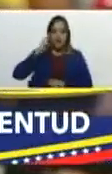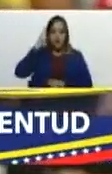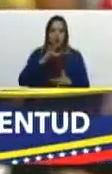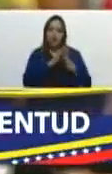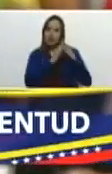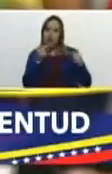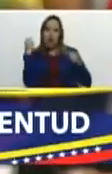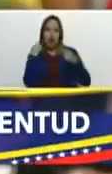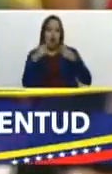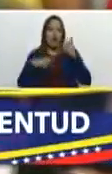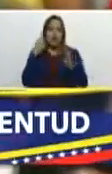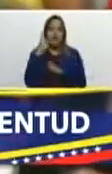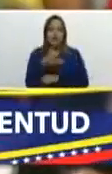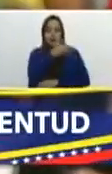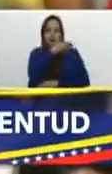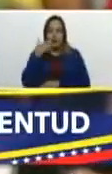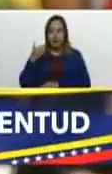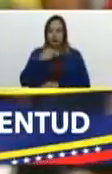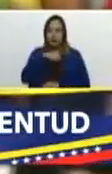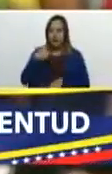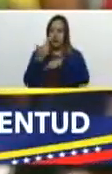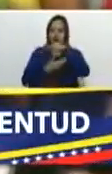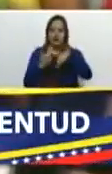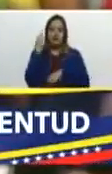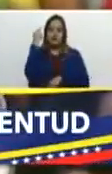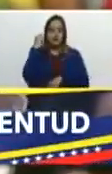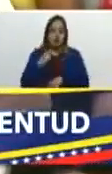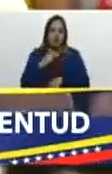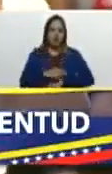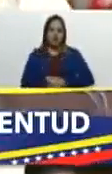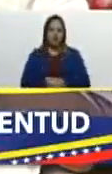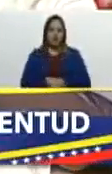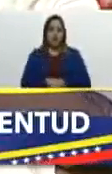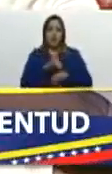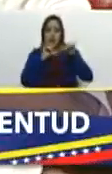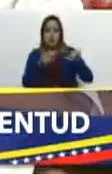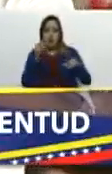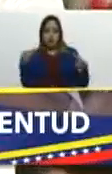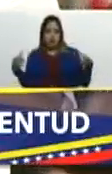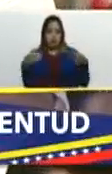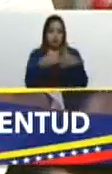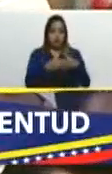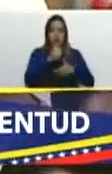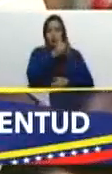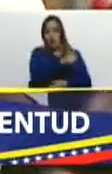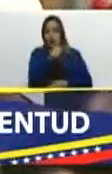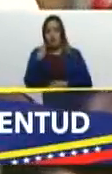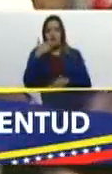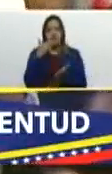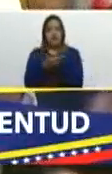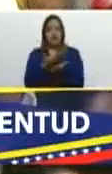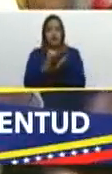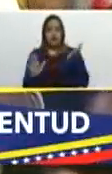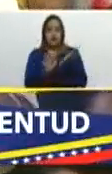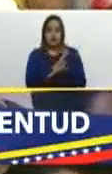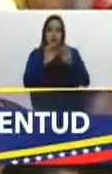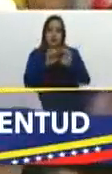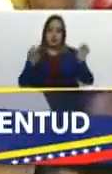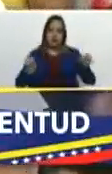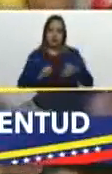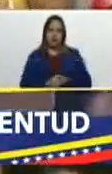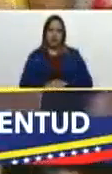las cosas que debemos de mejorar en nuestra revolución bolivariana. Y es por eso que está este Congreso y cada una de sus propuestas en materia de educación.